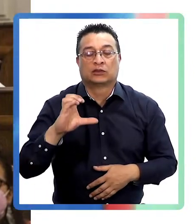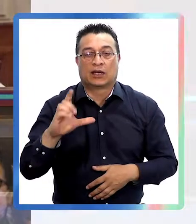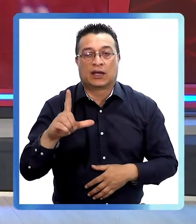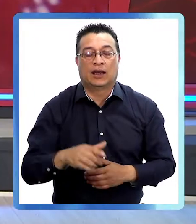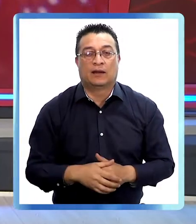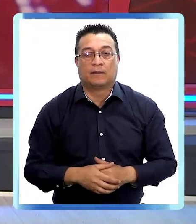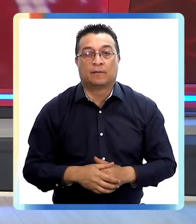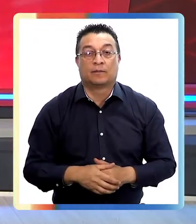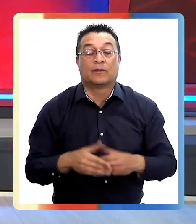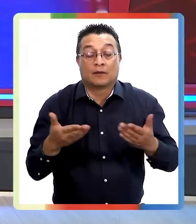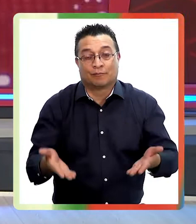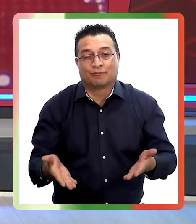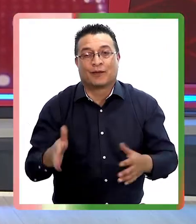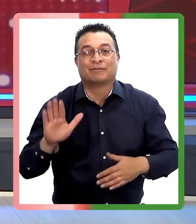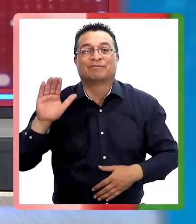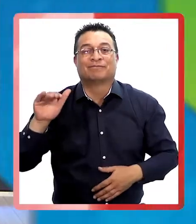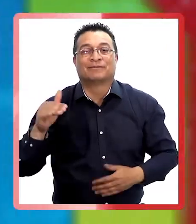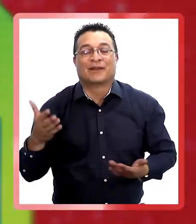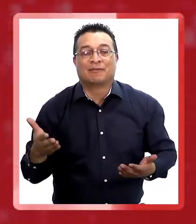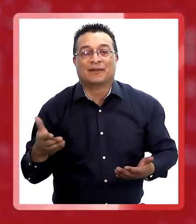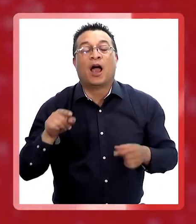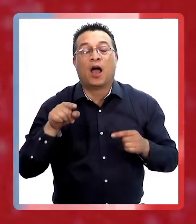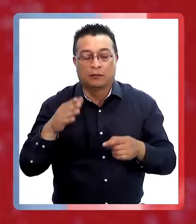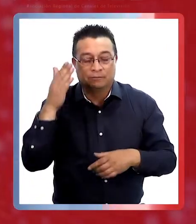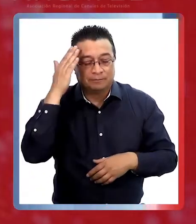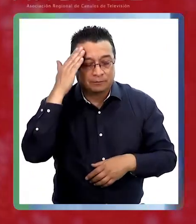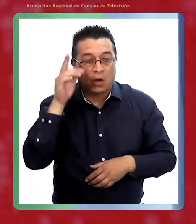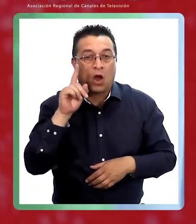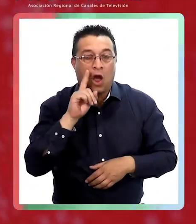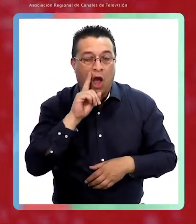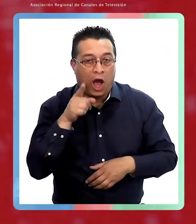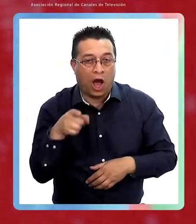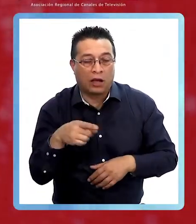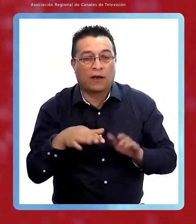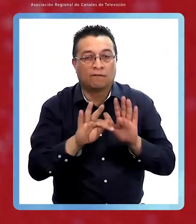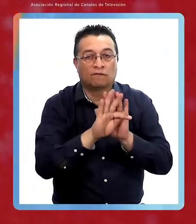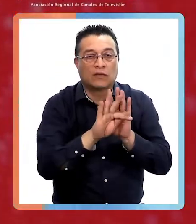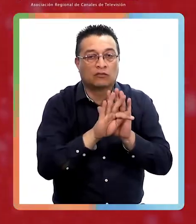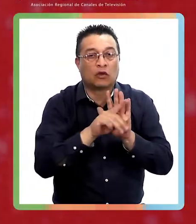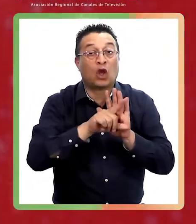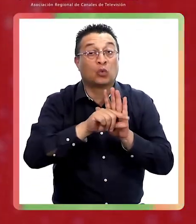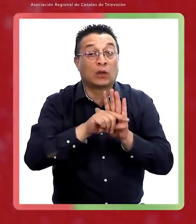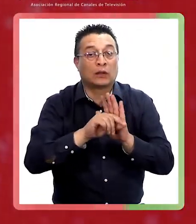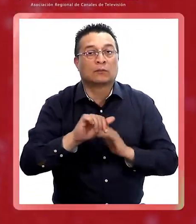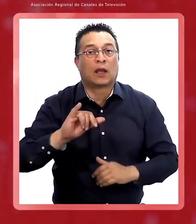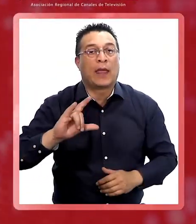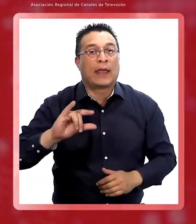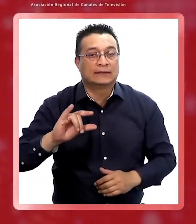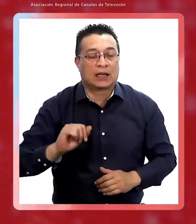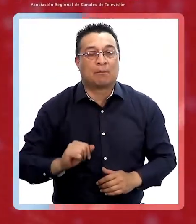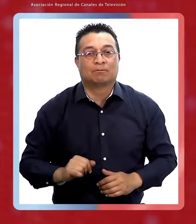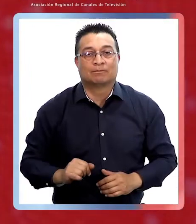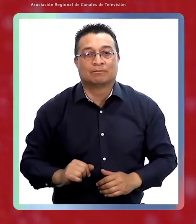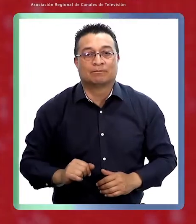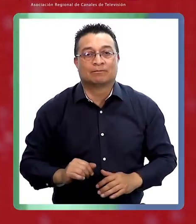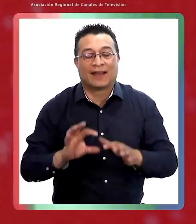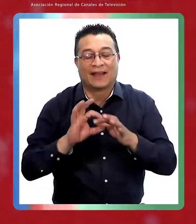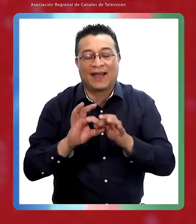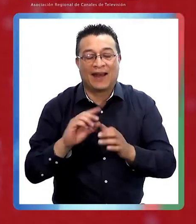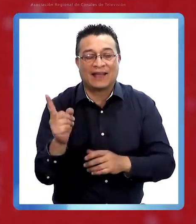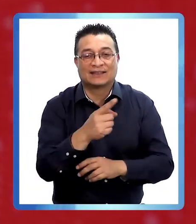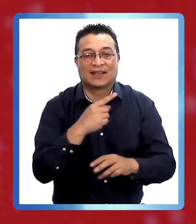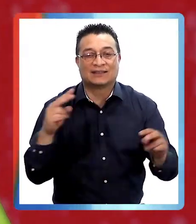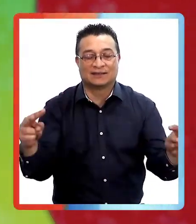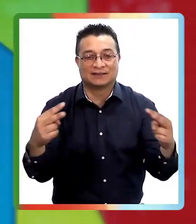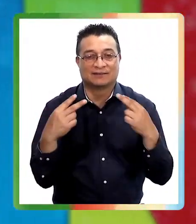www.portavoznoticias.cl. Llegó el momento de despedirnos y recuerden, como siempre, que estamos en las redes sociales, Facebook, Twitter y también en Instagram. Gracias